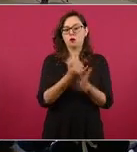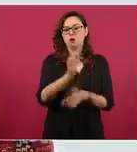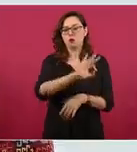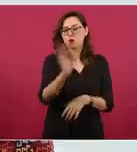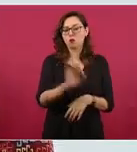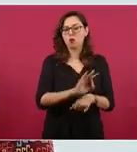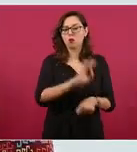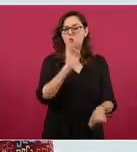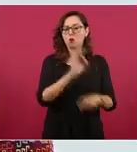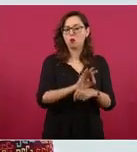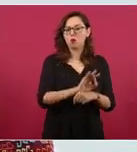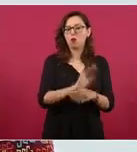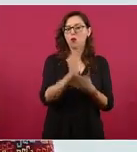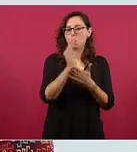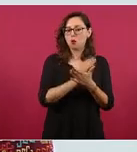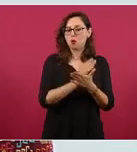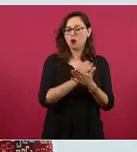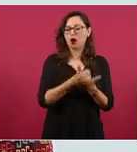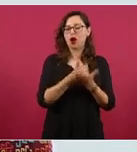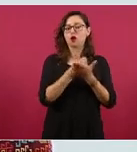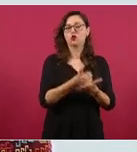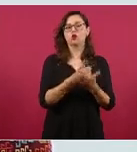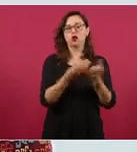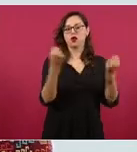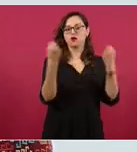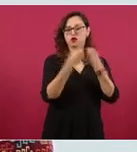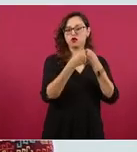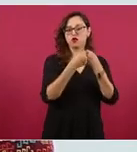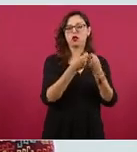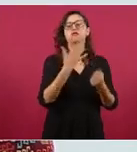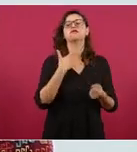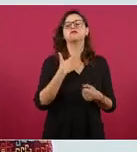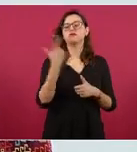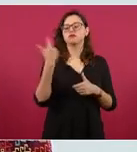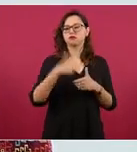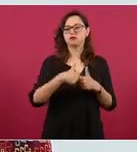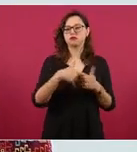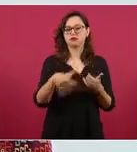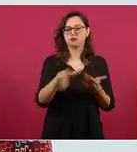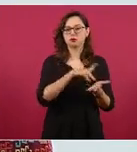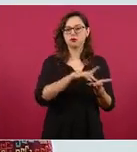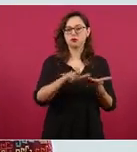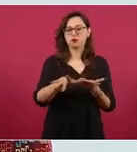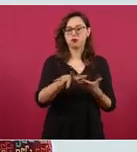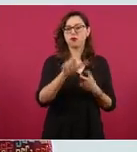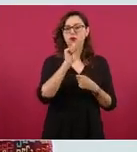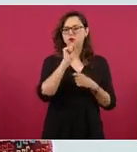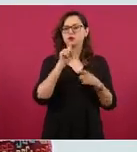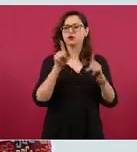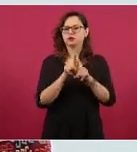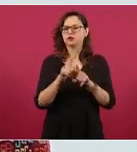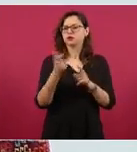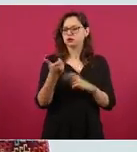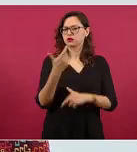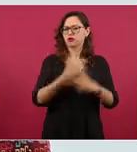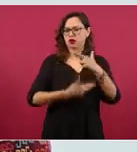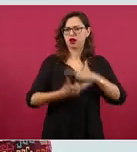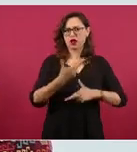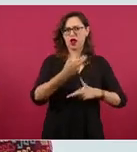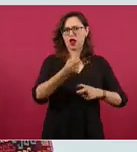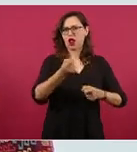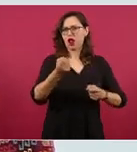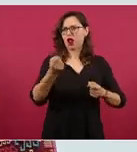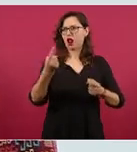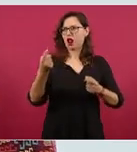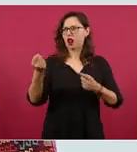creciendo, el estímulo de los combustibles y las devoluciones en sí. Entonces, si nosotros vemos